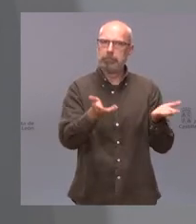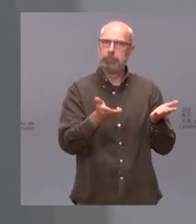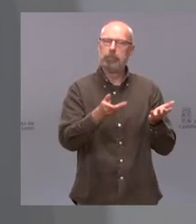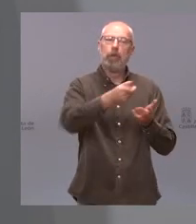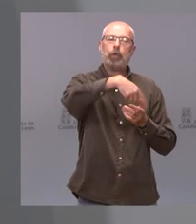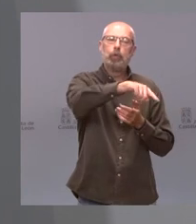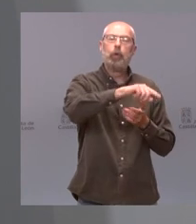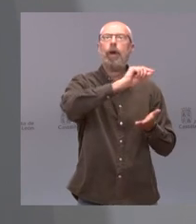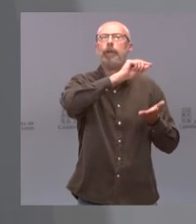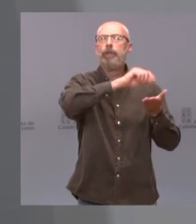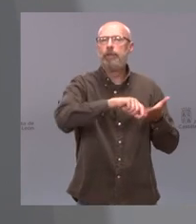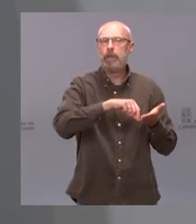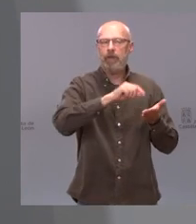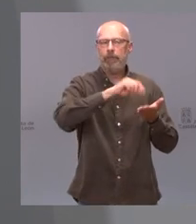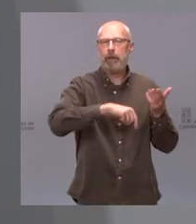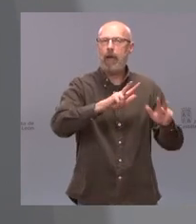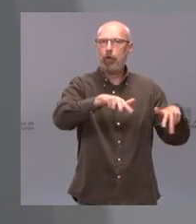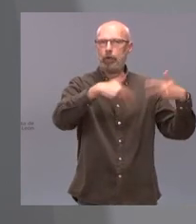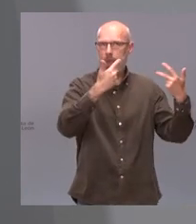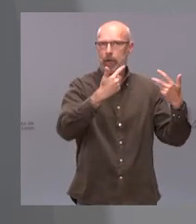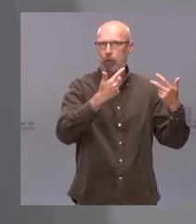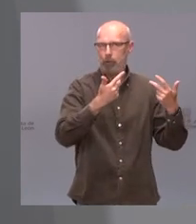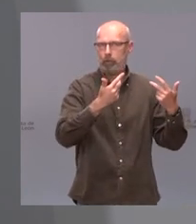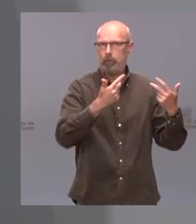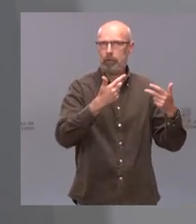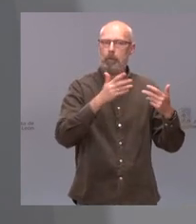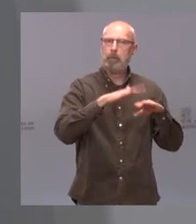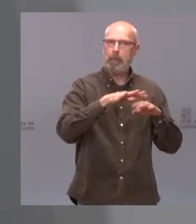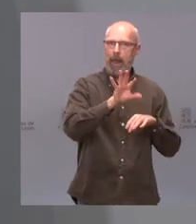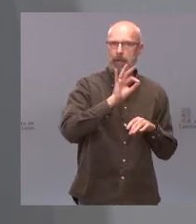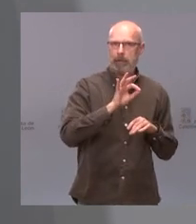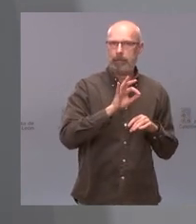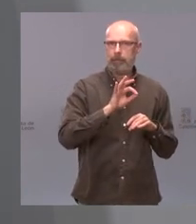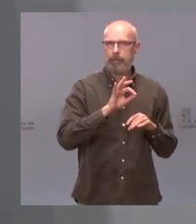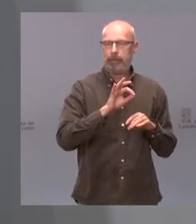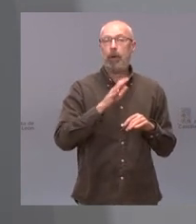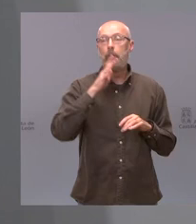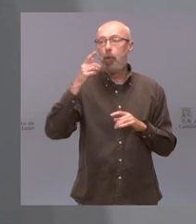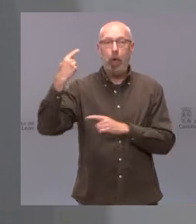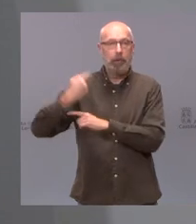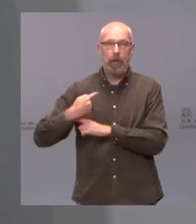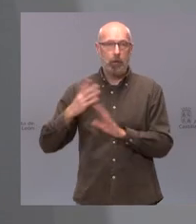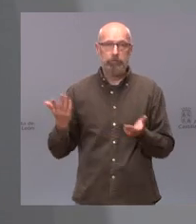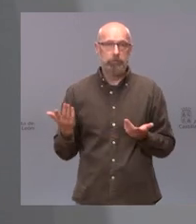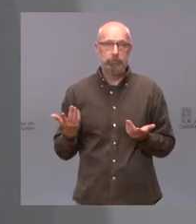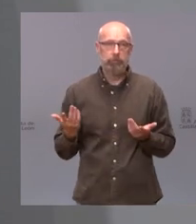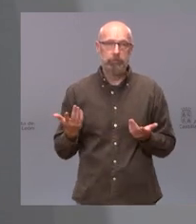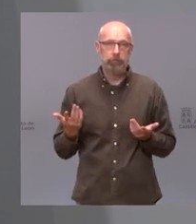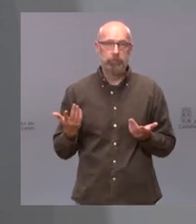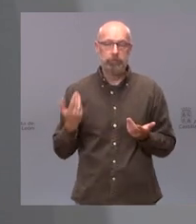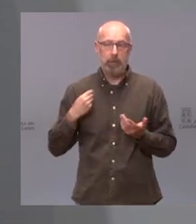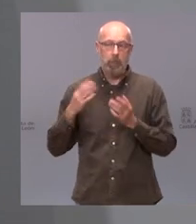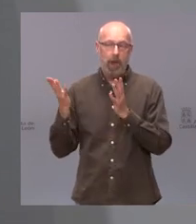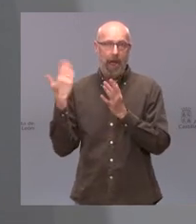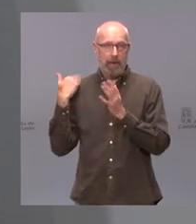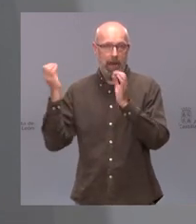firmar un consentimiento informado. Uno, por obligación de lo aprobado ayer